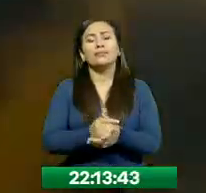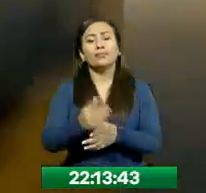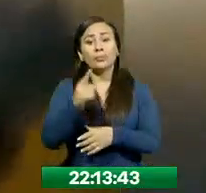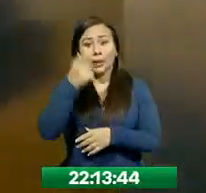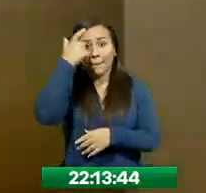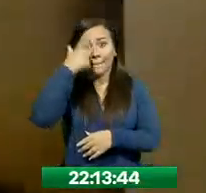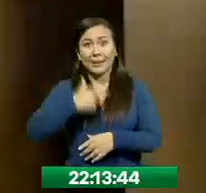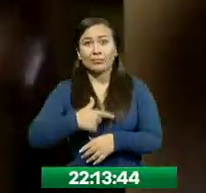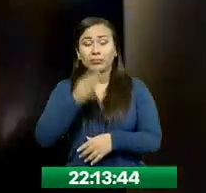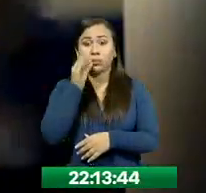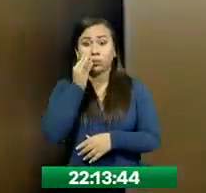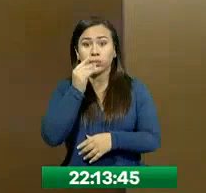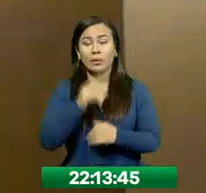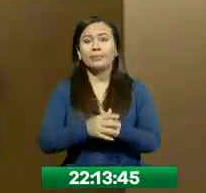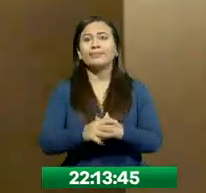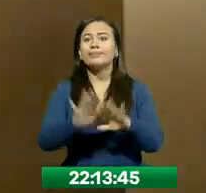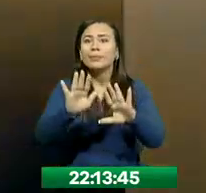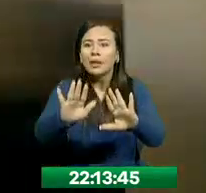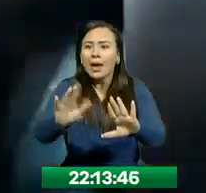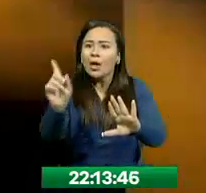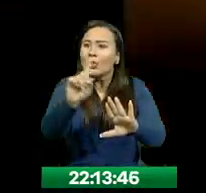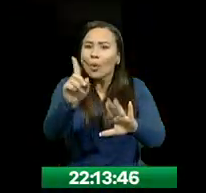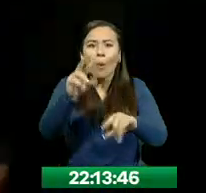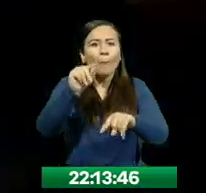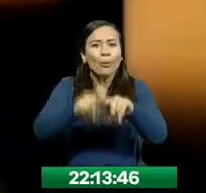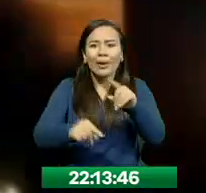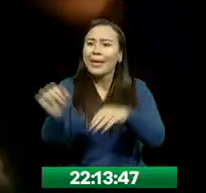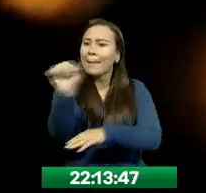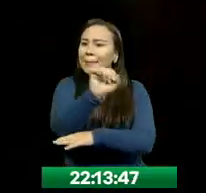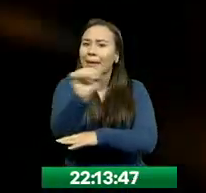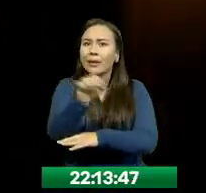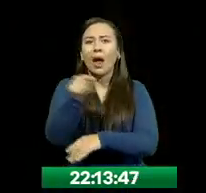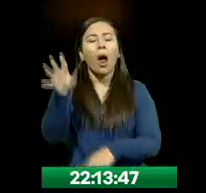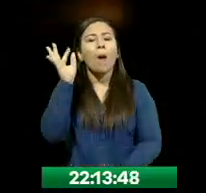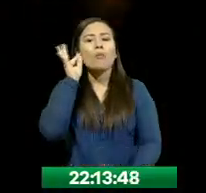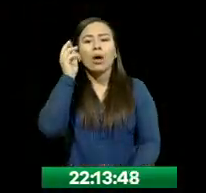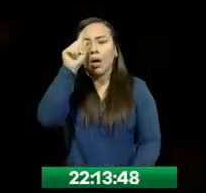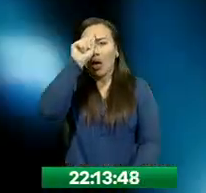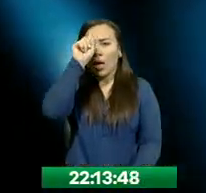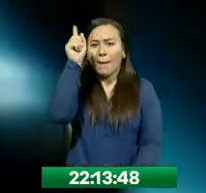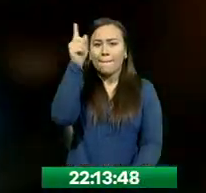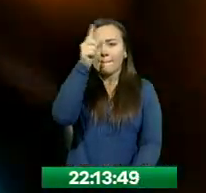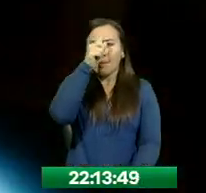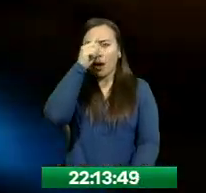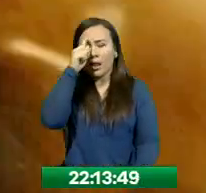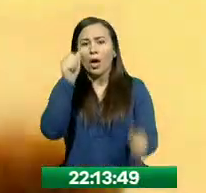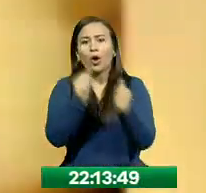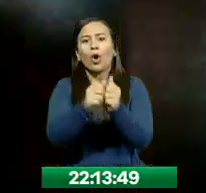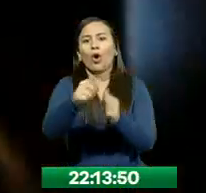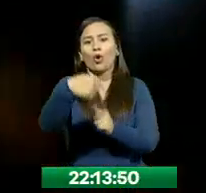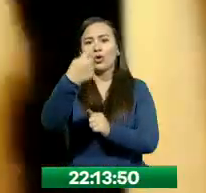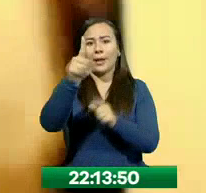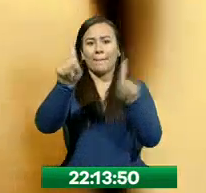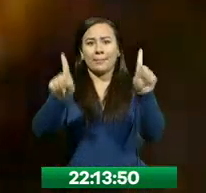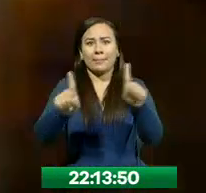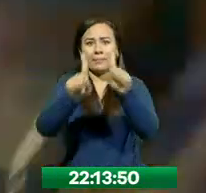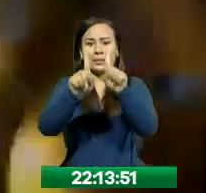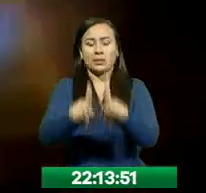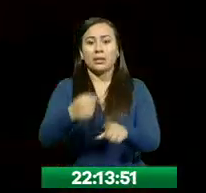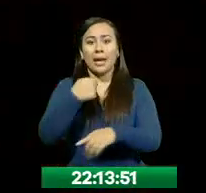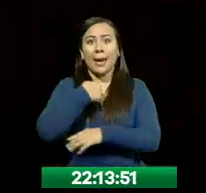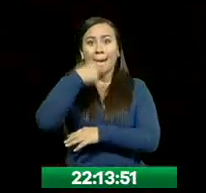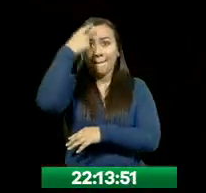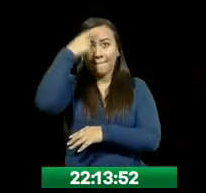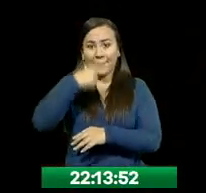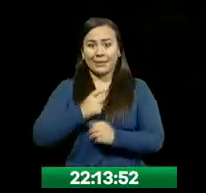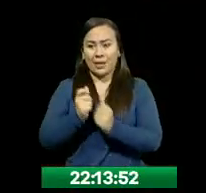del Ecuador, la mujer que aparentemente se encontraba en estado etílico se subió a su automóvil junto a su acompañante y el uniformado que grababa